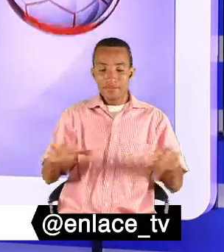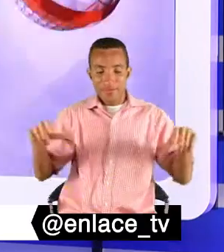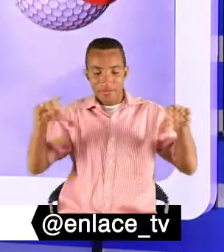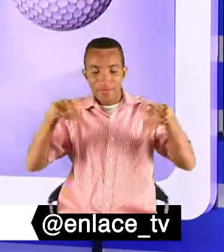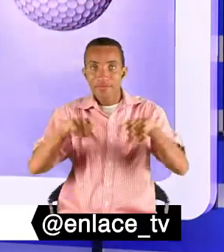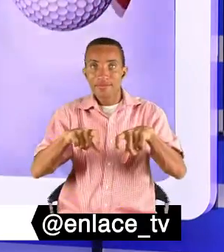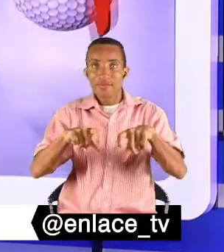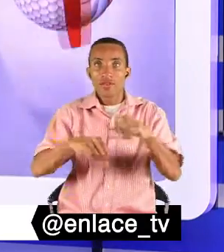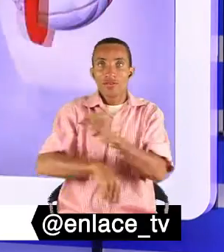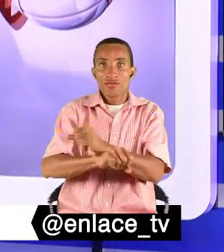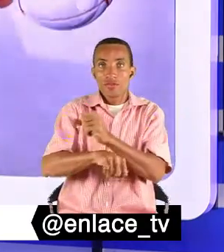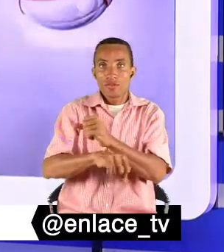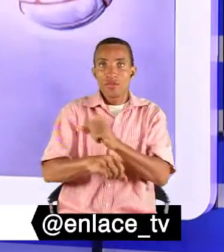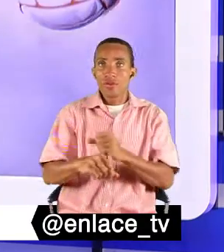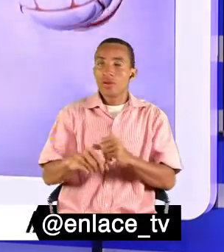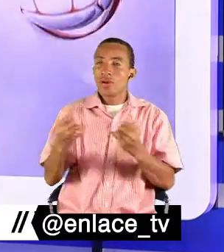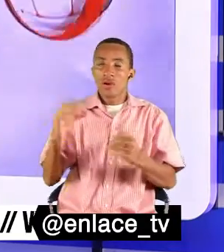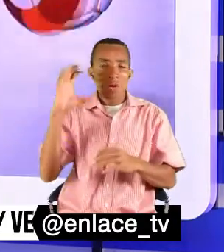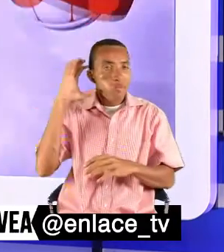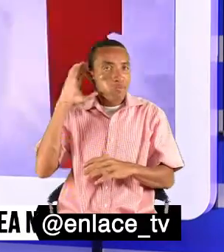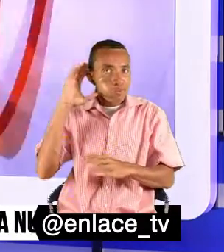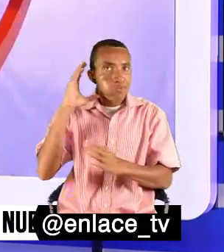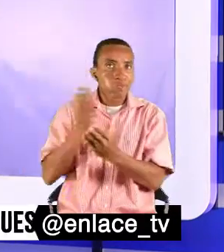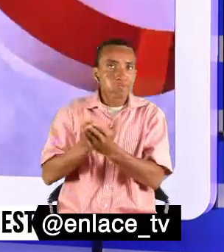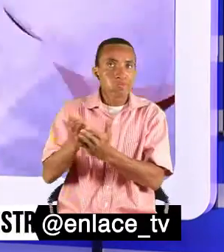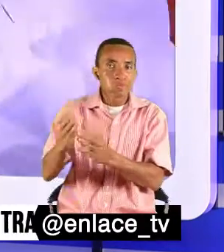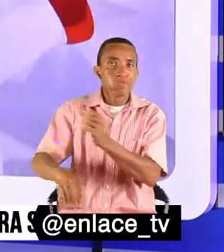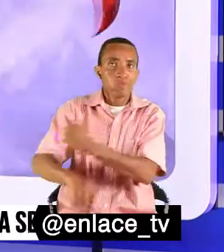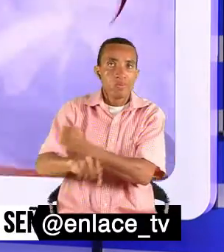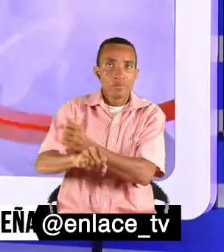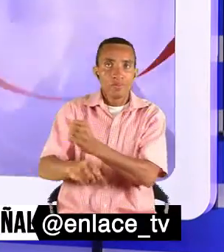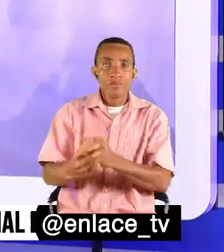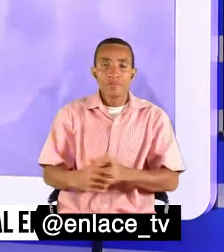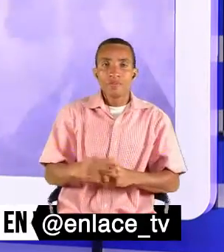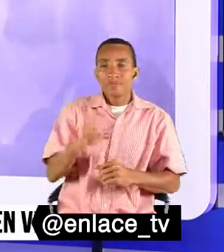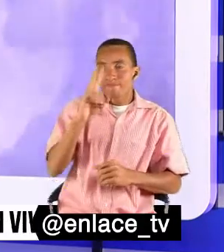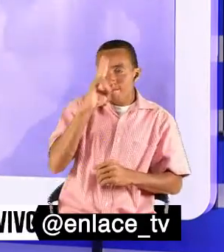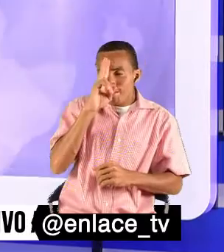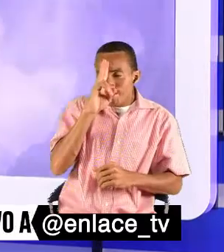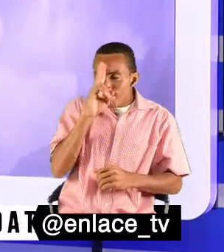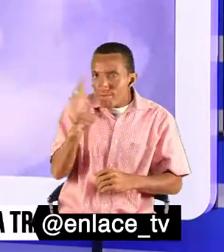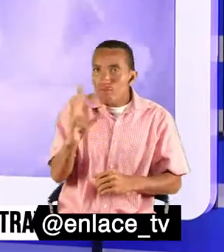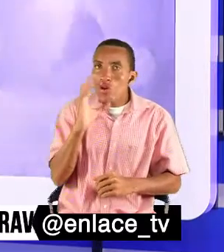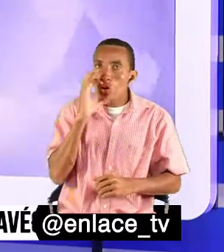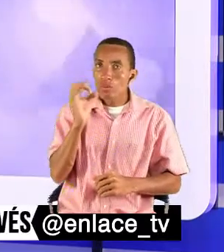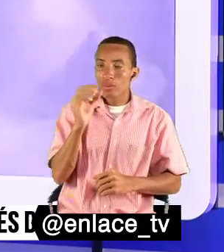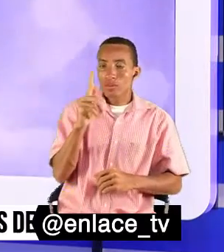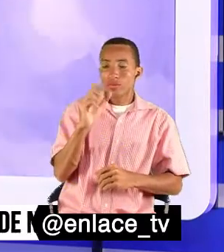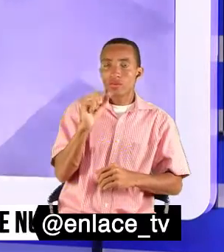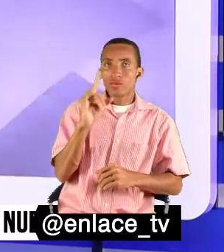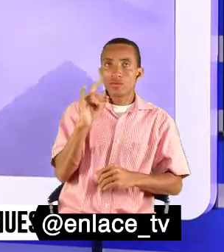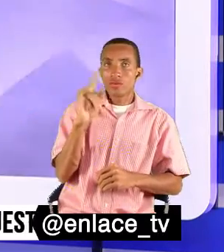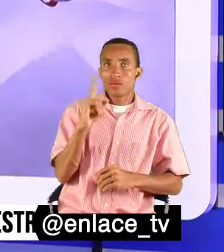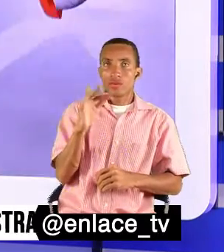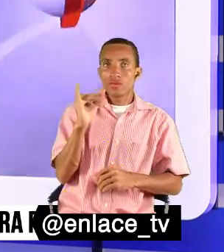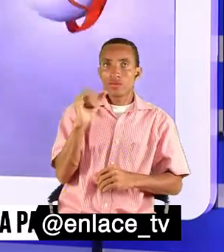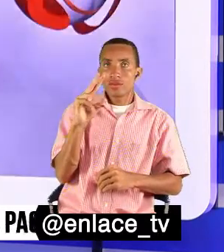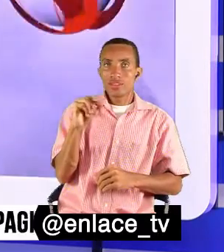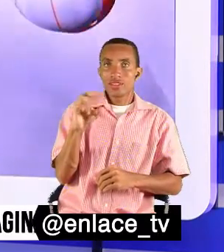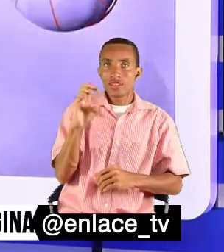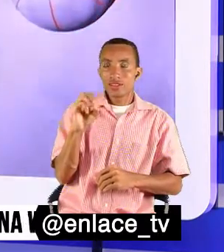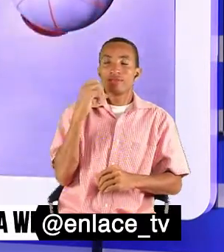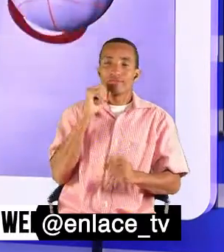en varias polideportivas del puerto petrolero. El campeonato en homenaje a Faustino Santiago. Faustino Santiago es un reconocido árbitro